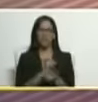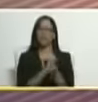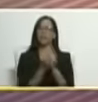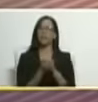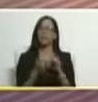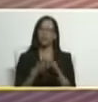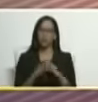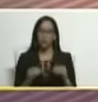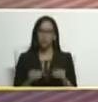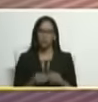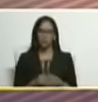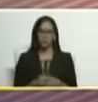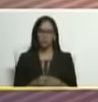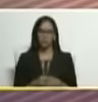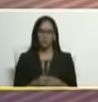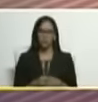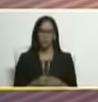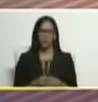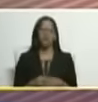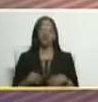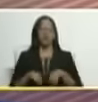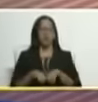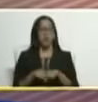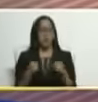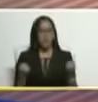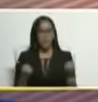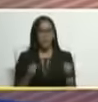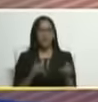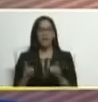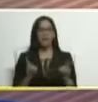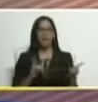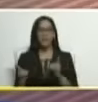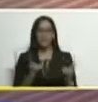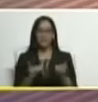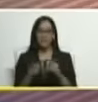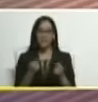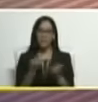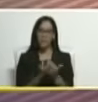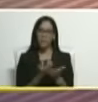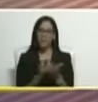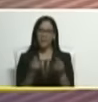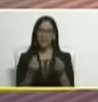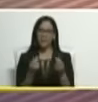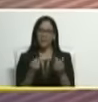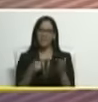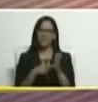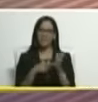todo, romper la dependencia de la economía capitalista rentista.